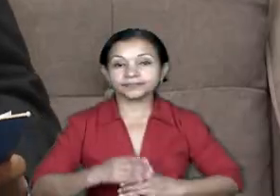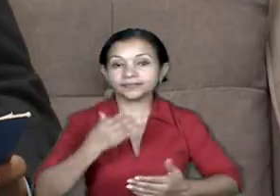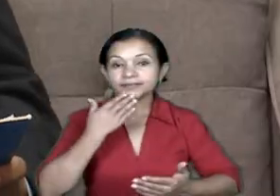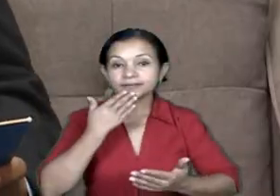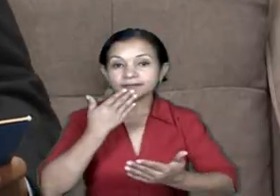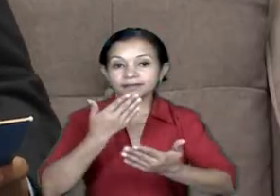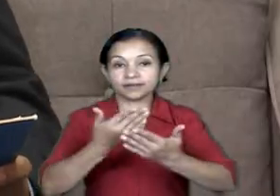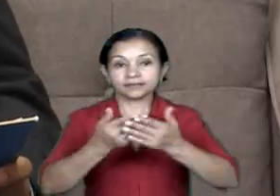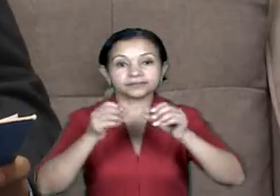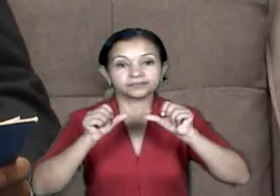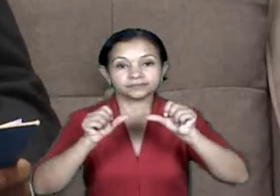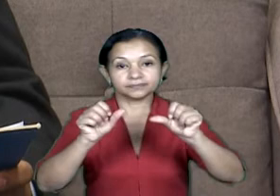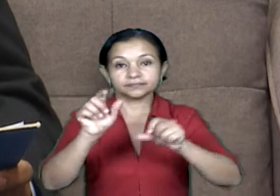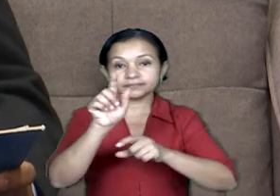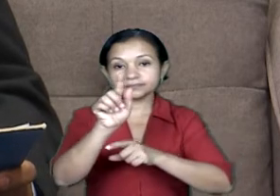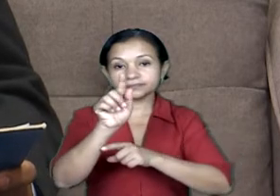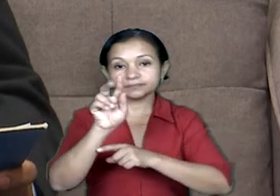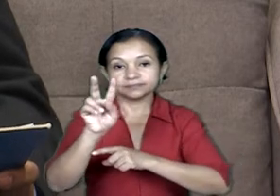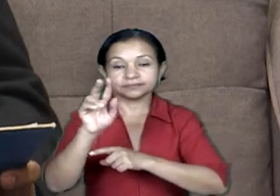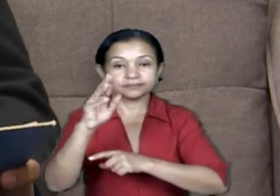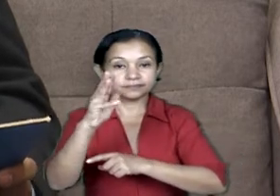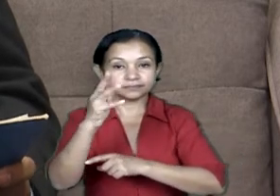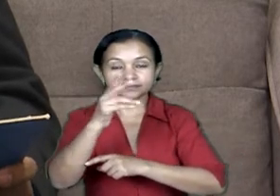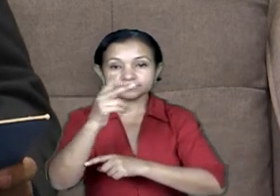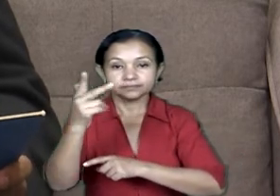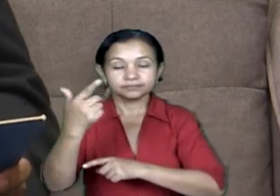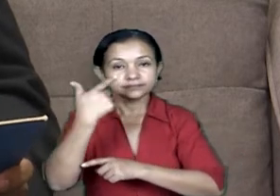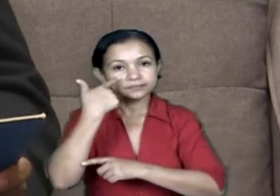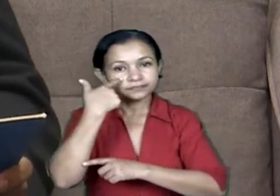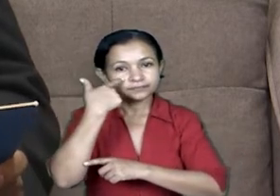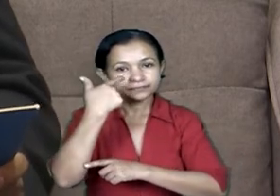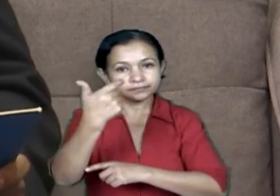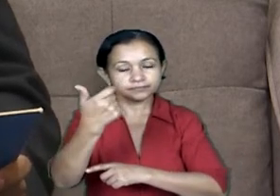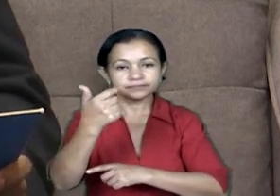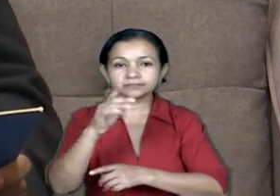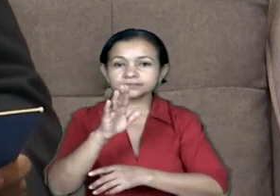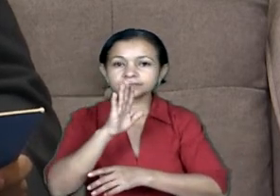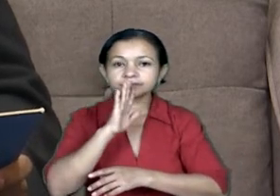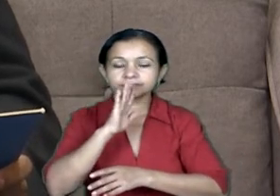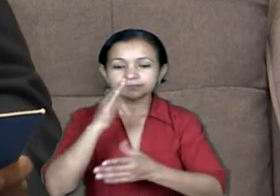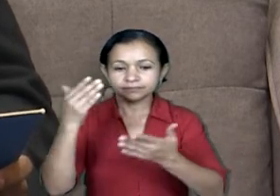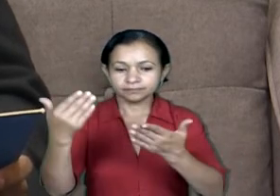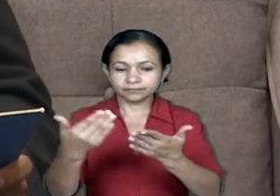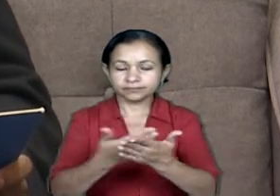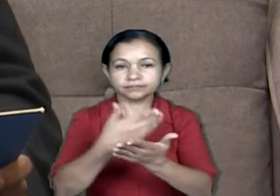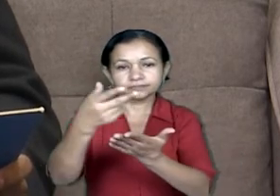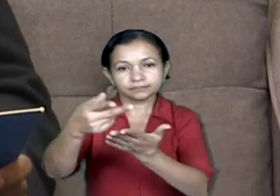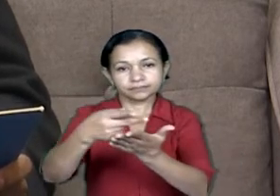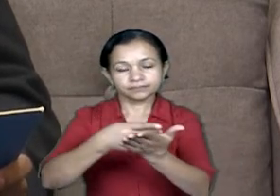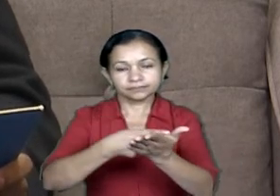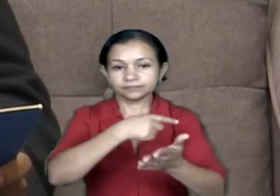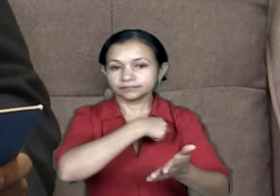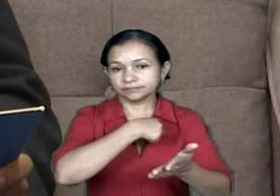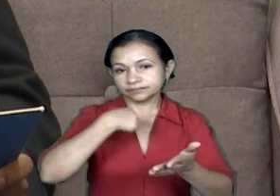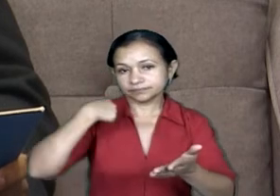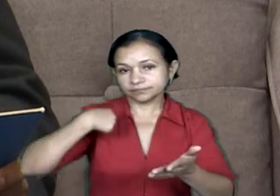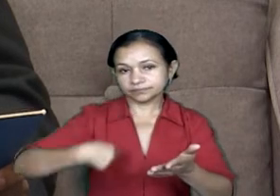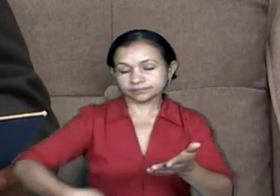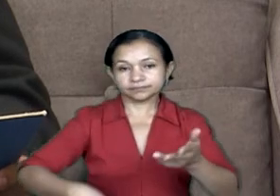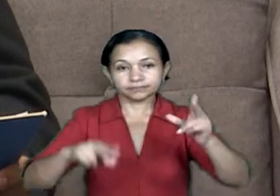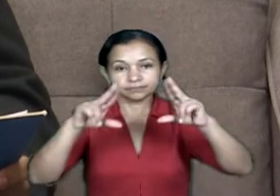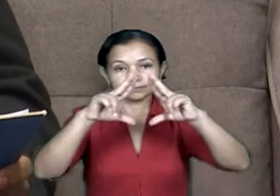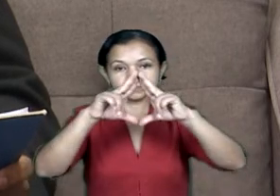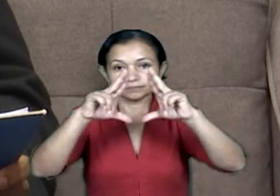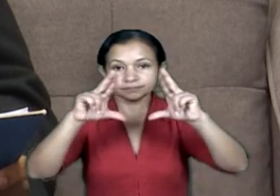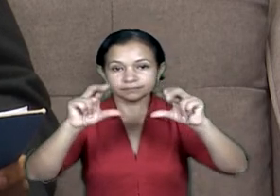Gracias por continuar en sintonía del canal parlamentario. Continuamos conociendo y conversando sobre los nuevos proyectos que serán financiados por China-Taiwán en nuestro país. Y